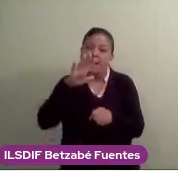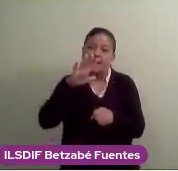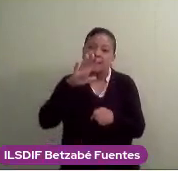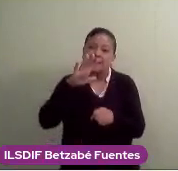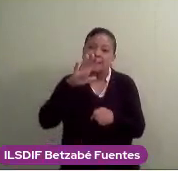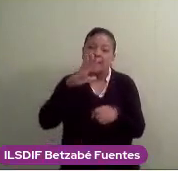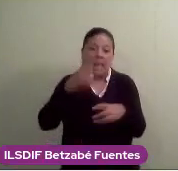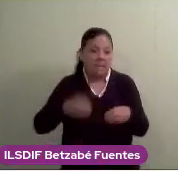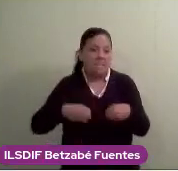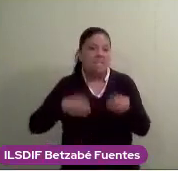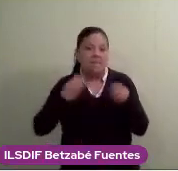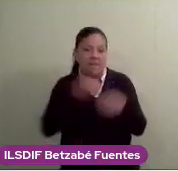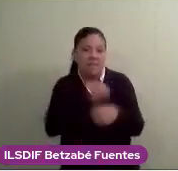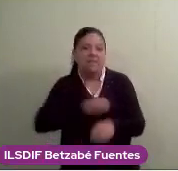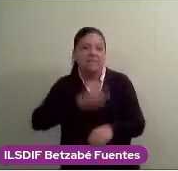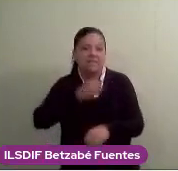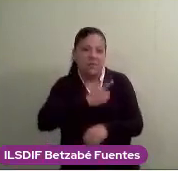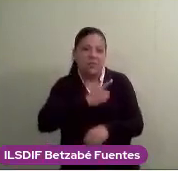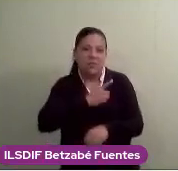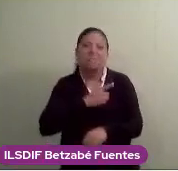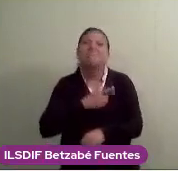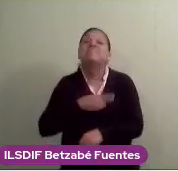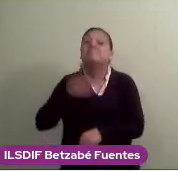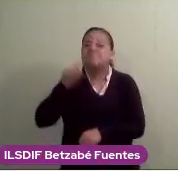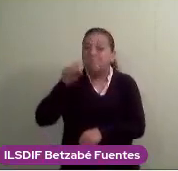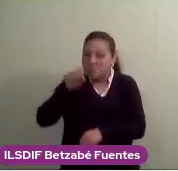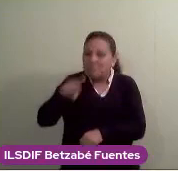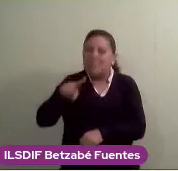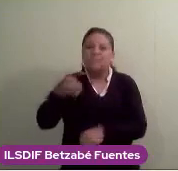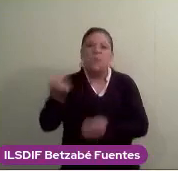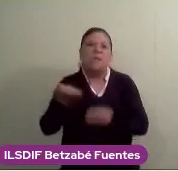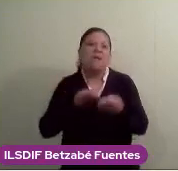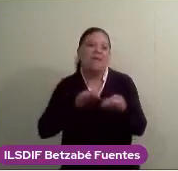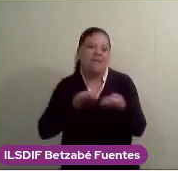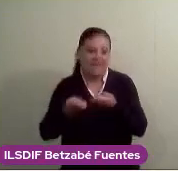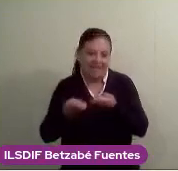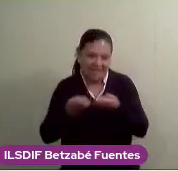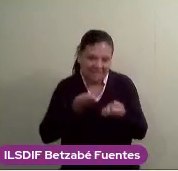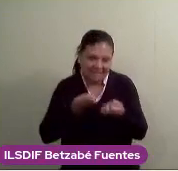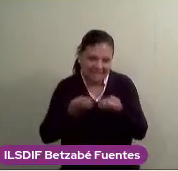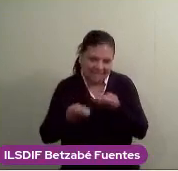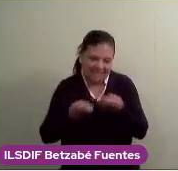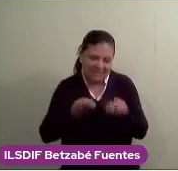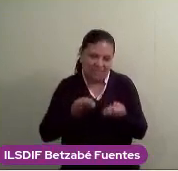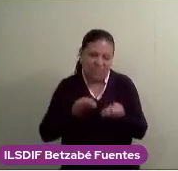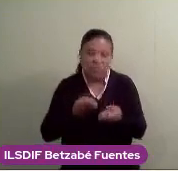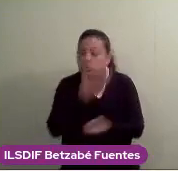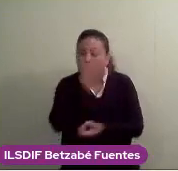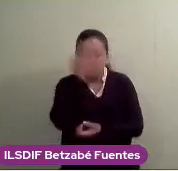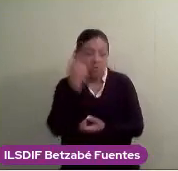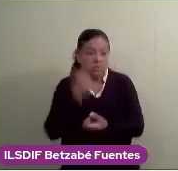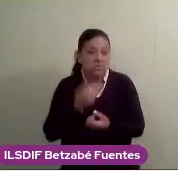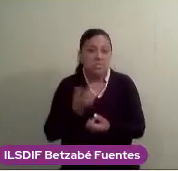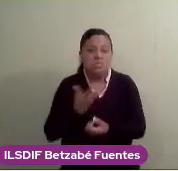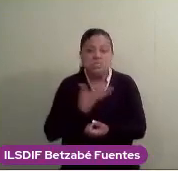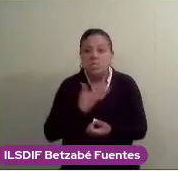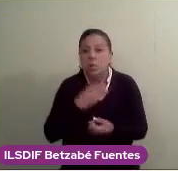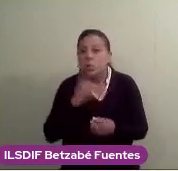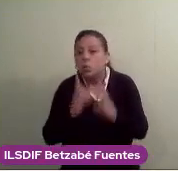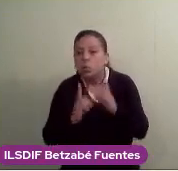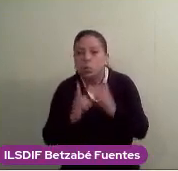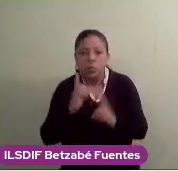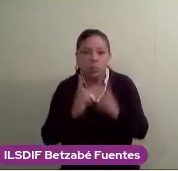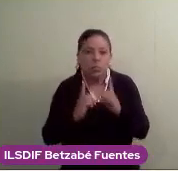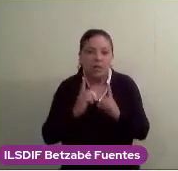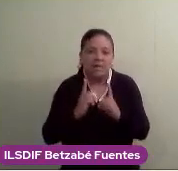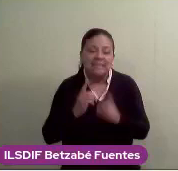es también hacer ejercicio, ¿va? Entonces, no sé si tengan alguna duda, si les quedó claro, si hablé